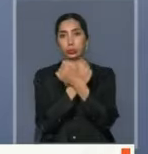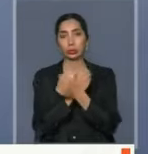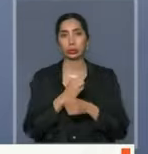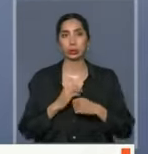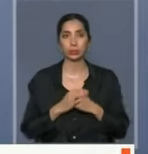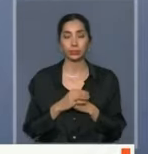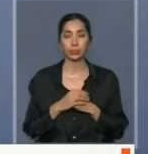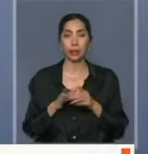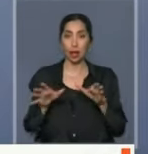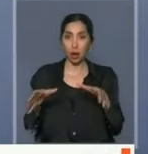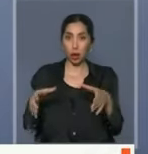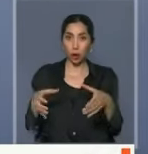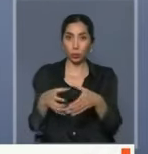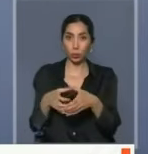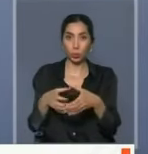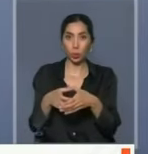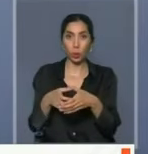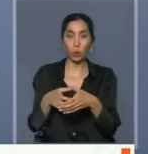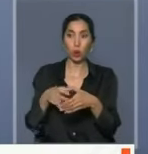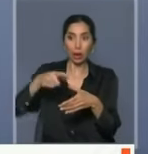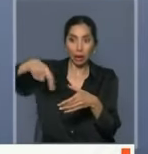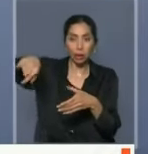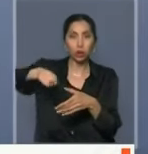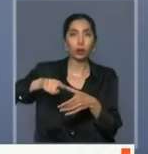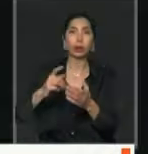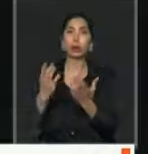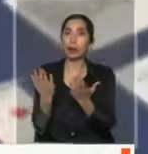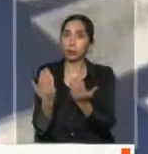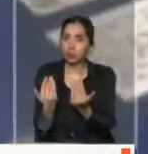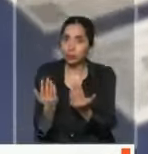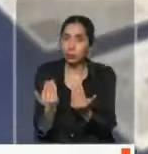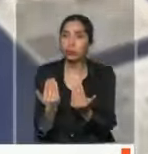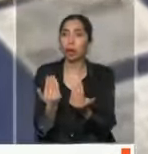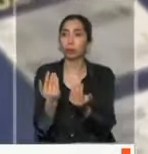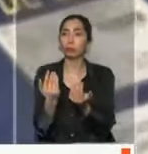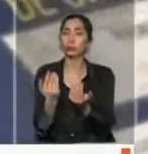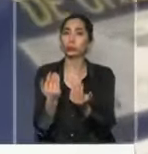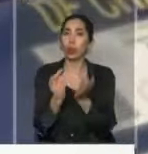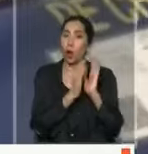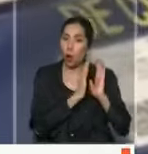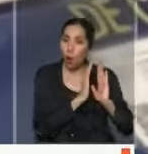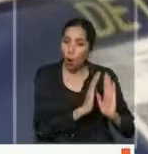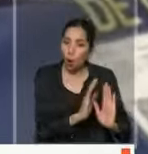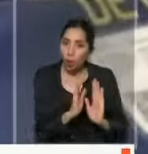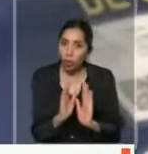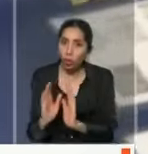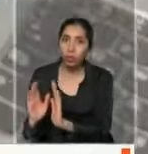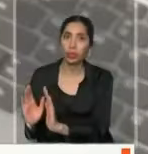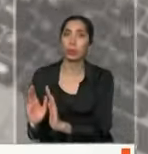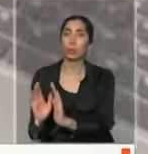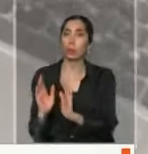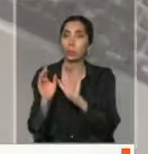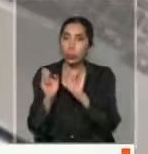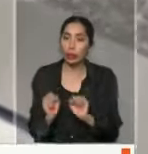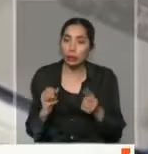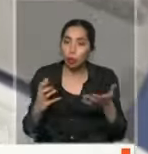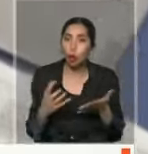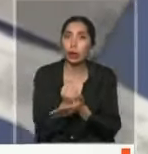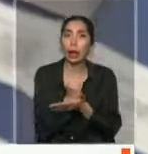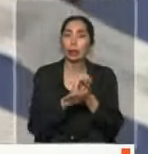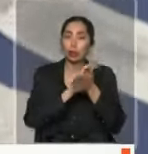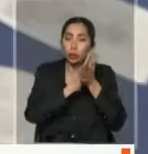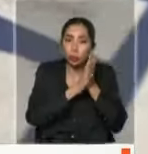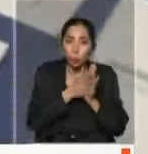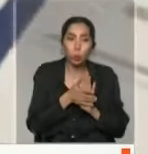organización requería necesariamente una importante estructura para poder desempeñar todas las funciones que en